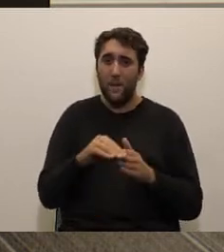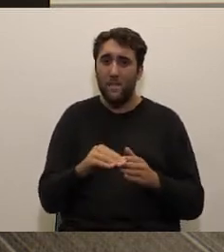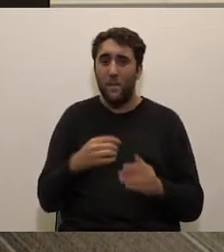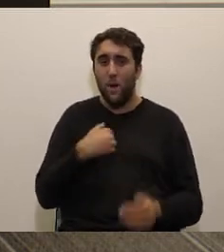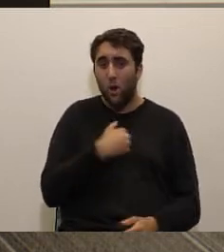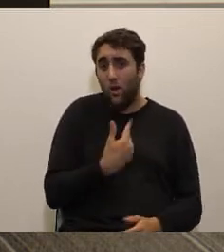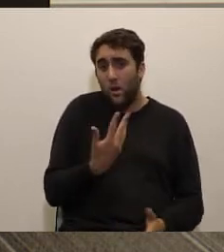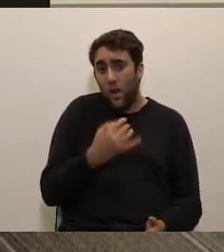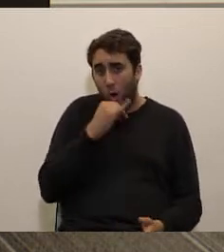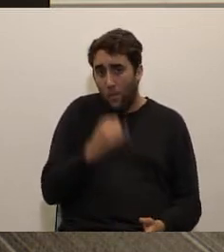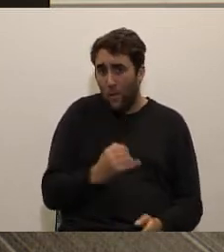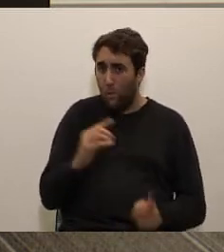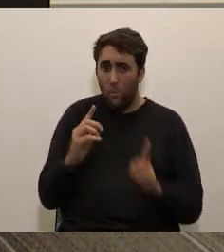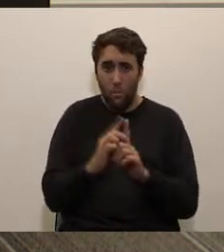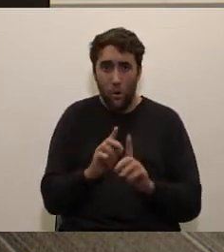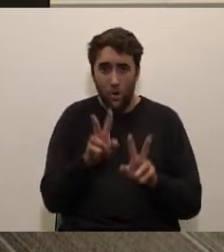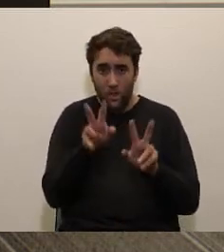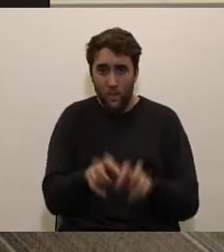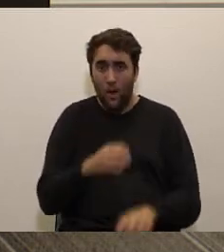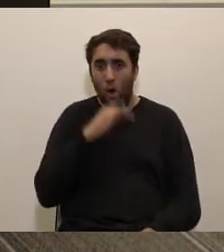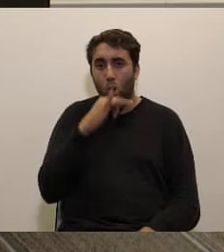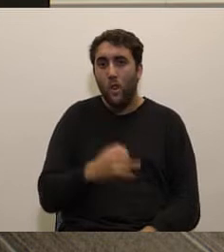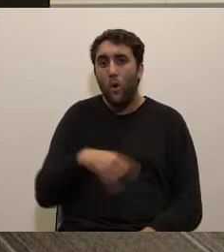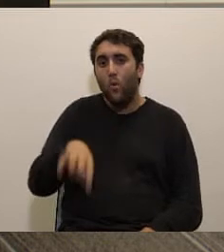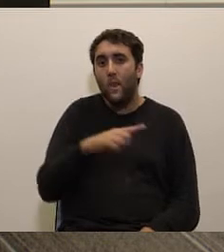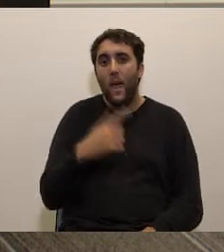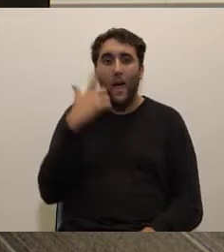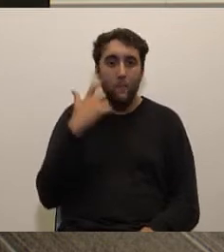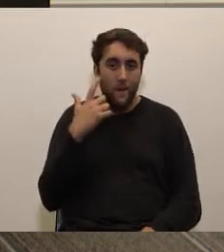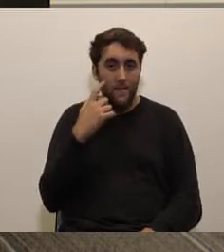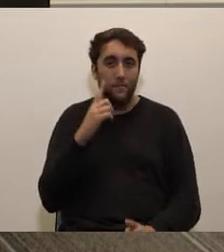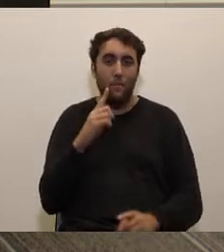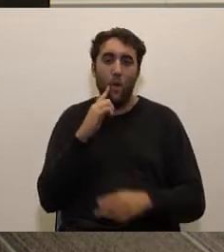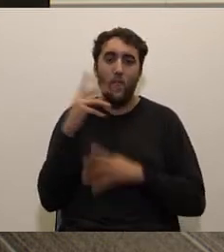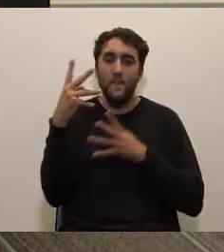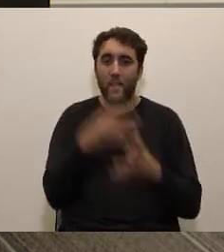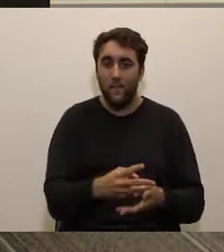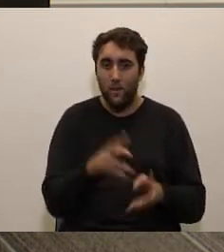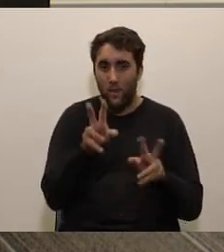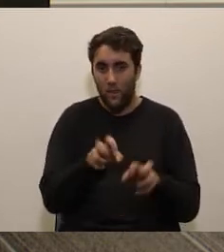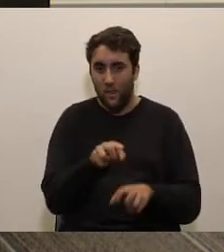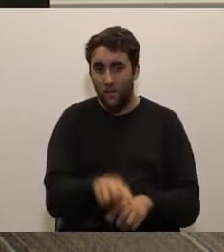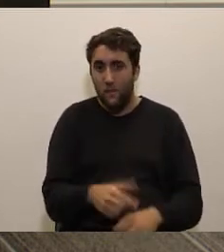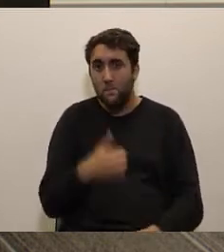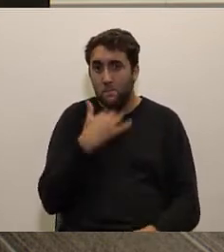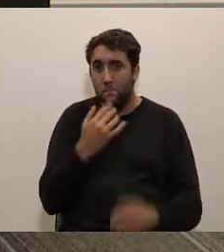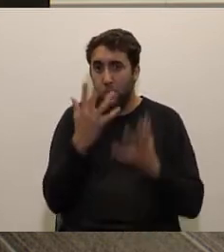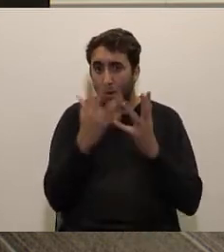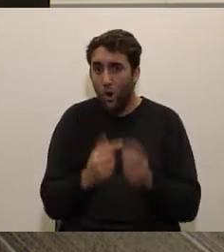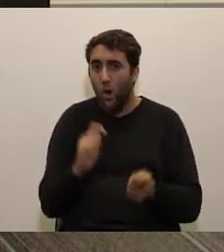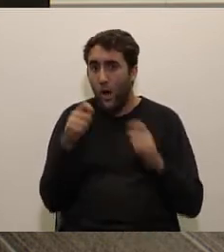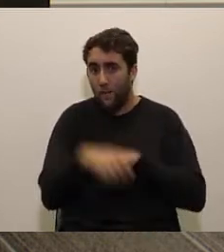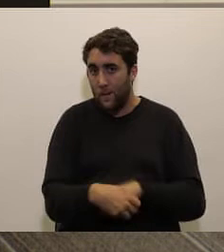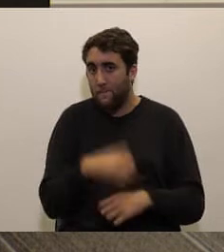No sé si quieren comentar un poco de esto y contarnos cómo lo viven y cuáles son los desafíos que tienen con respecto a esto. No sé si quieren seguir el mismo orden o